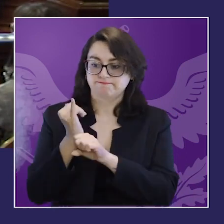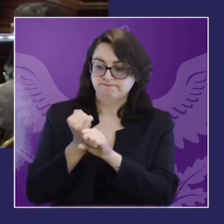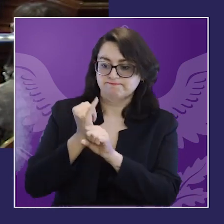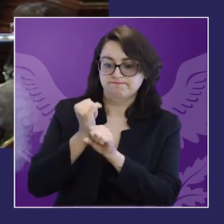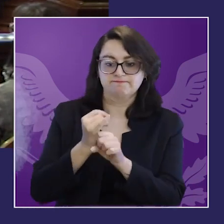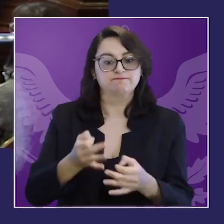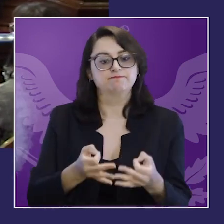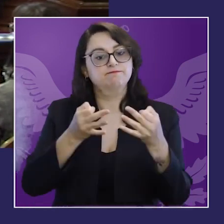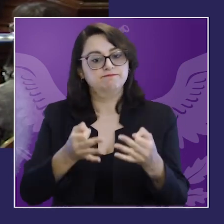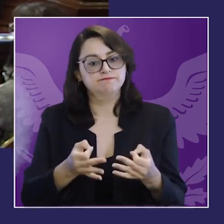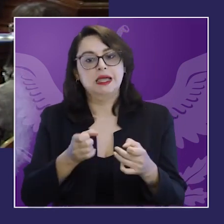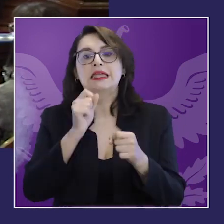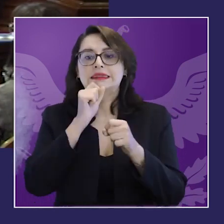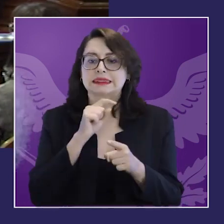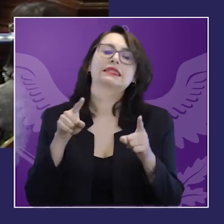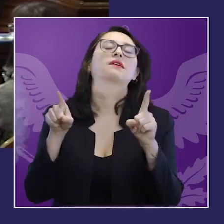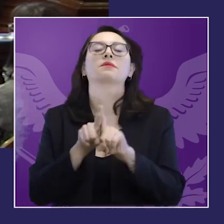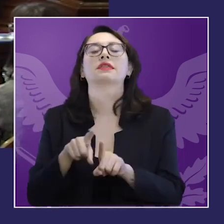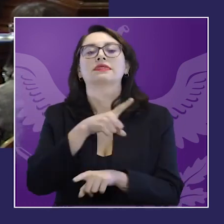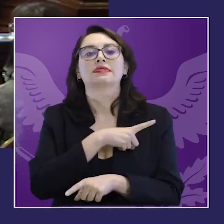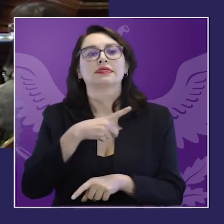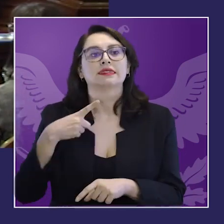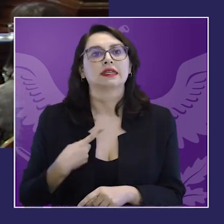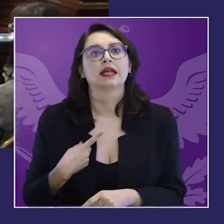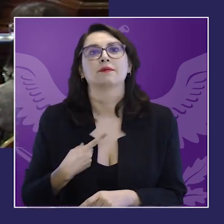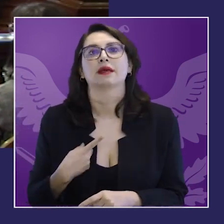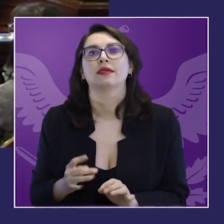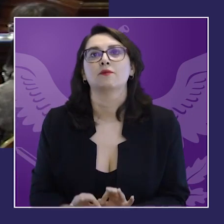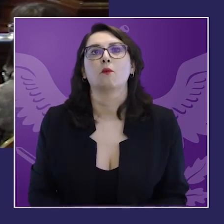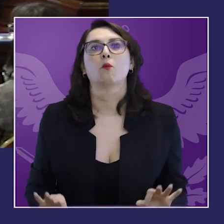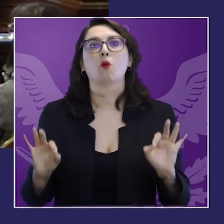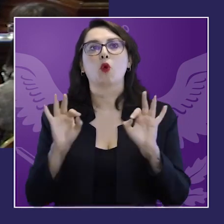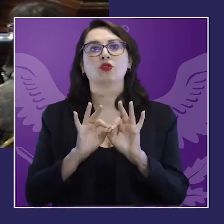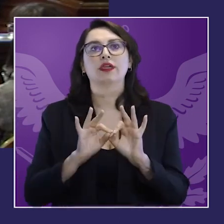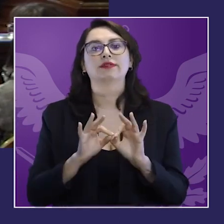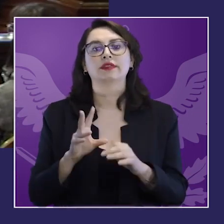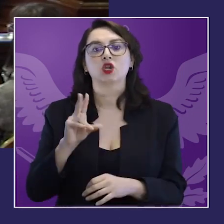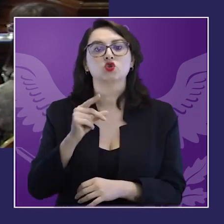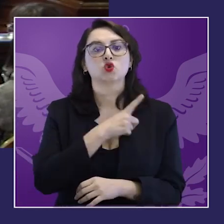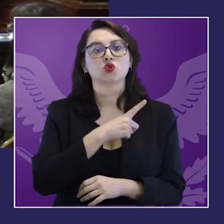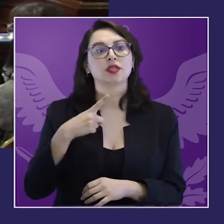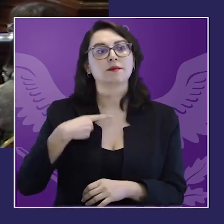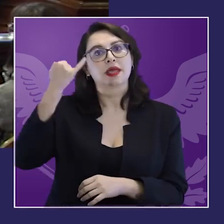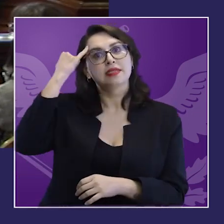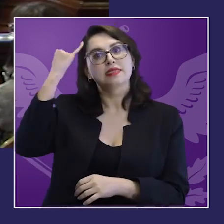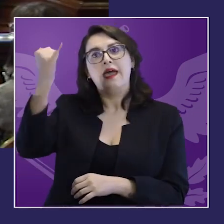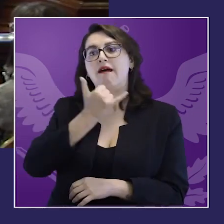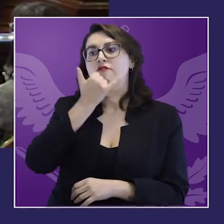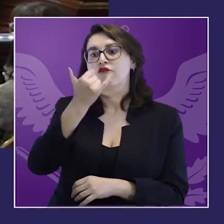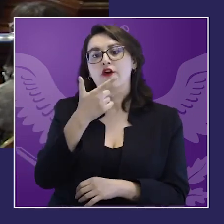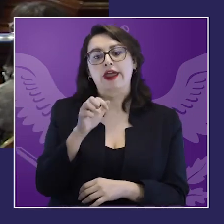los parámetros de debida diligencia reforzada, y también debe hacerse hincapié en que